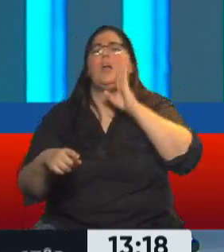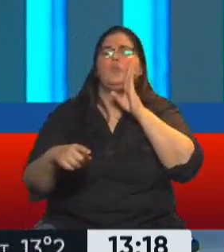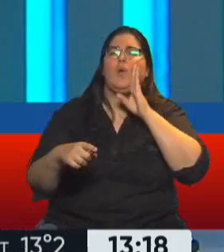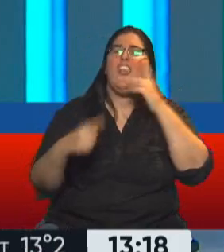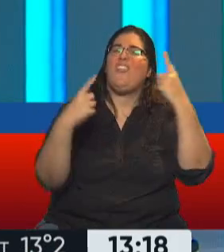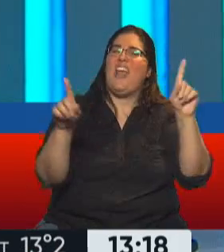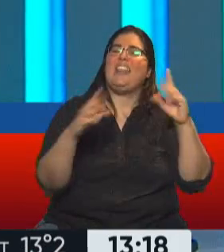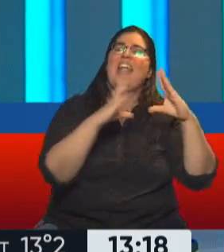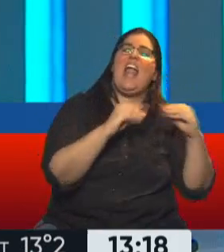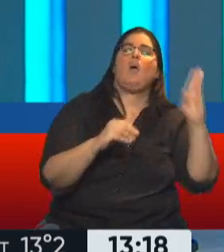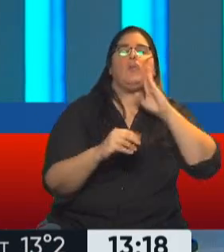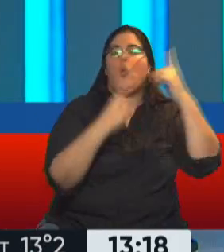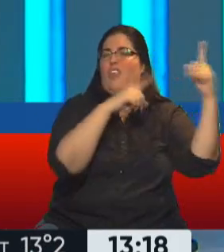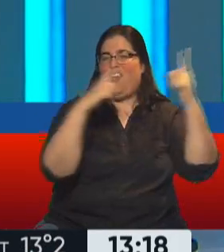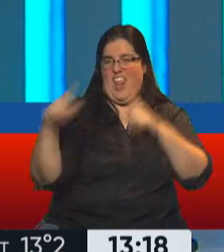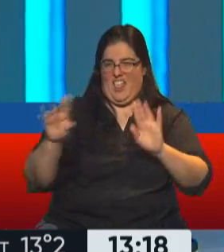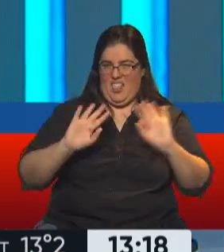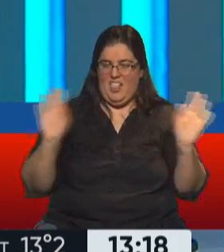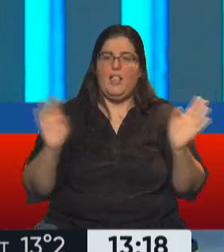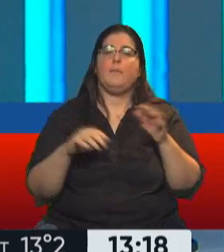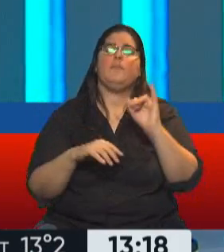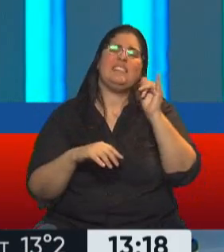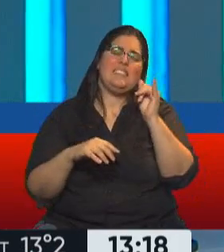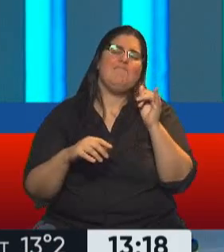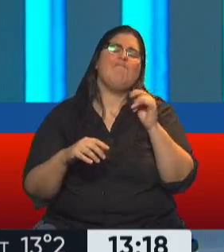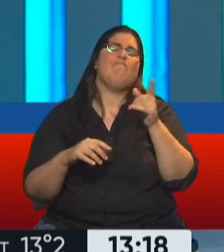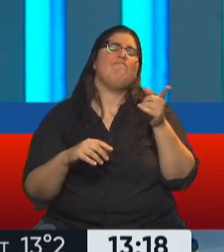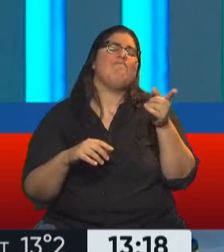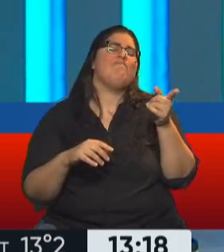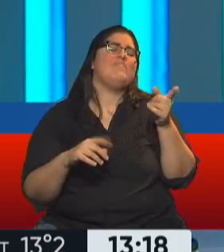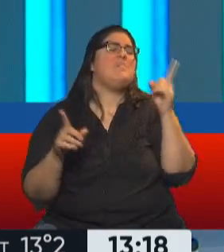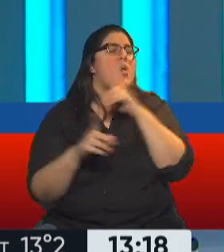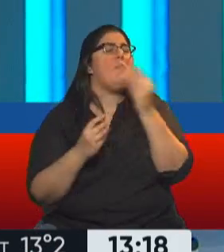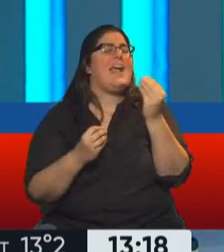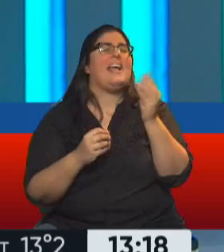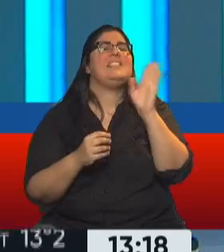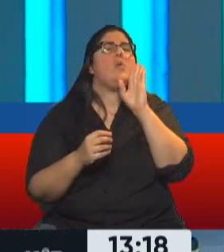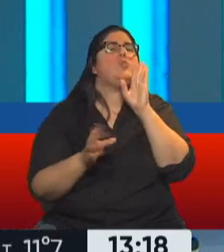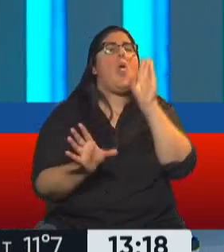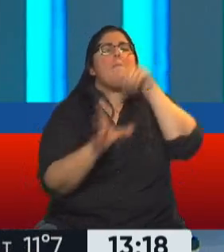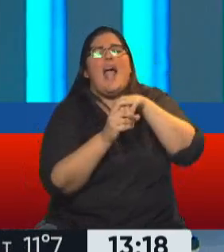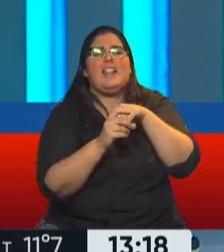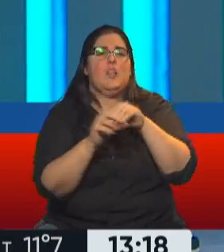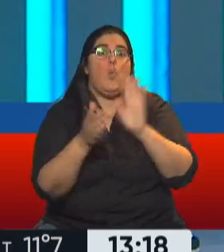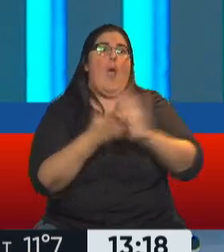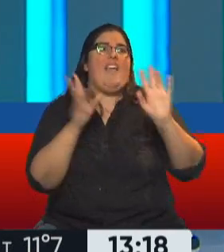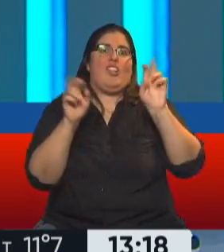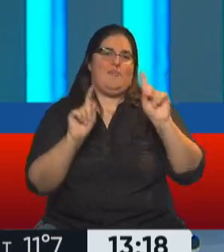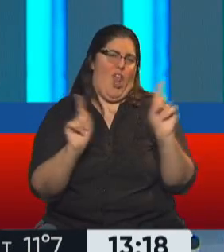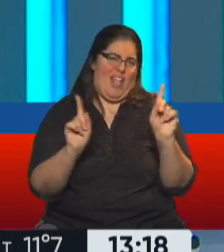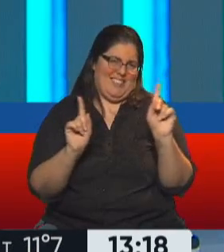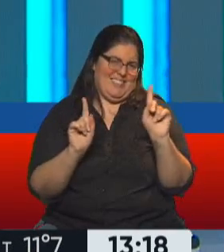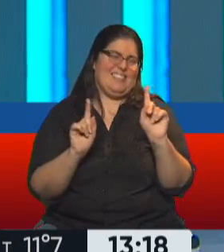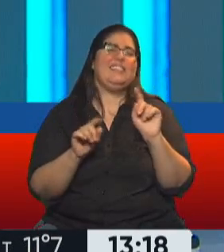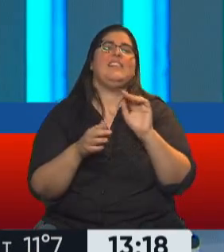tema de la injerencia de Estados Unidos, el problema es que José, que el tema de la injerencia de Estados Unidos no es nuevo, no es a partir del gobierno